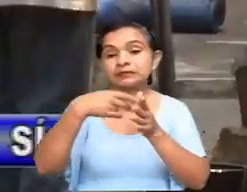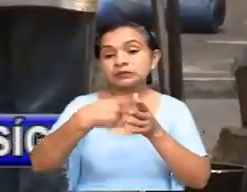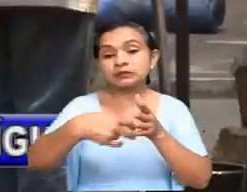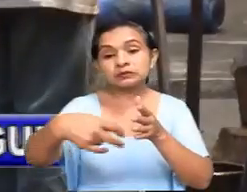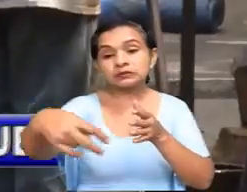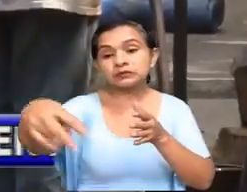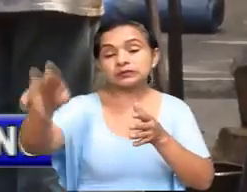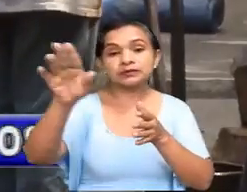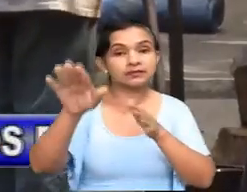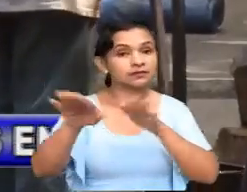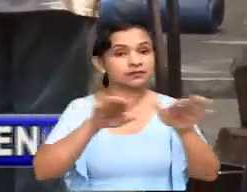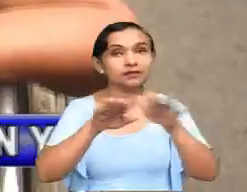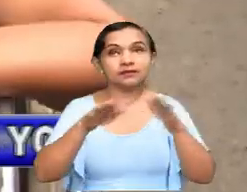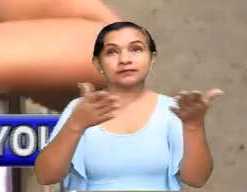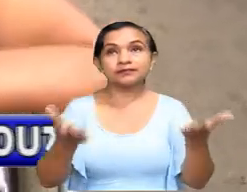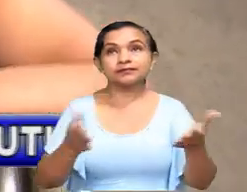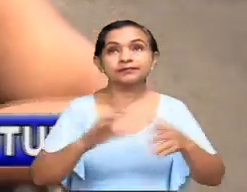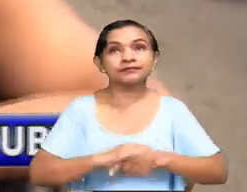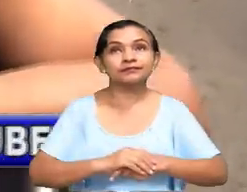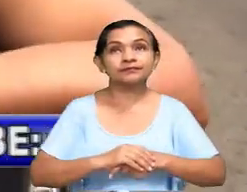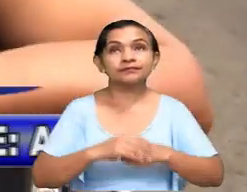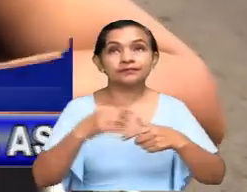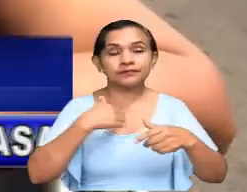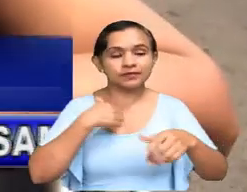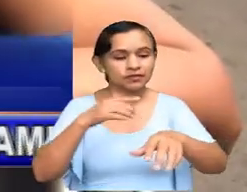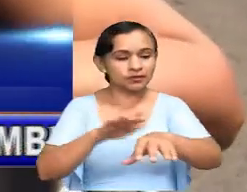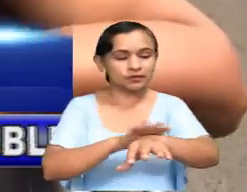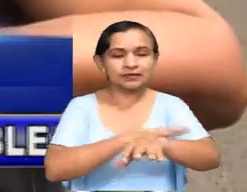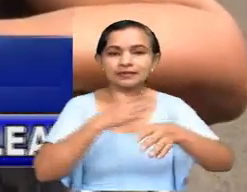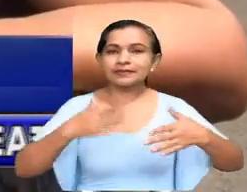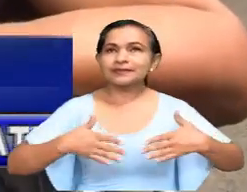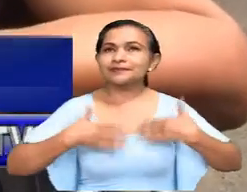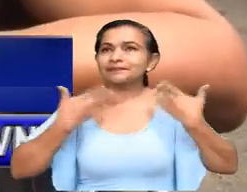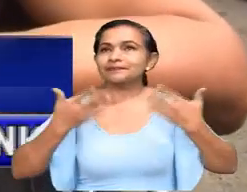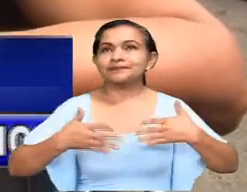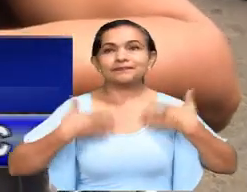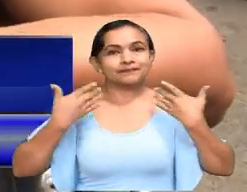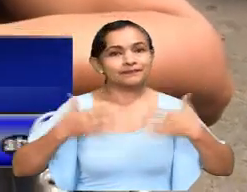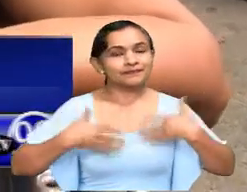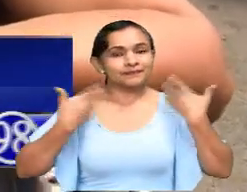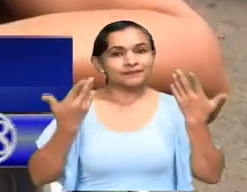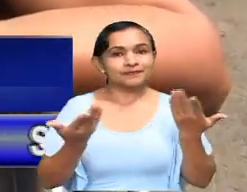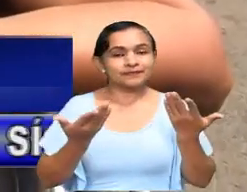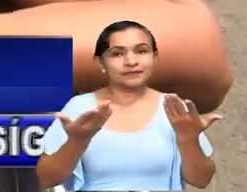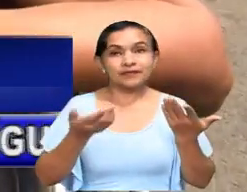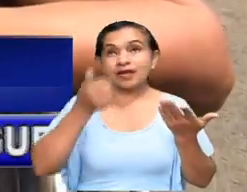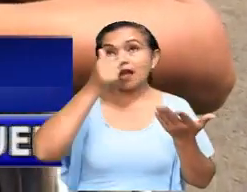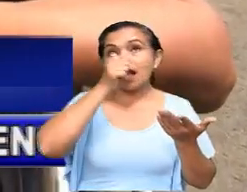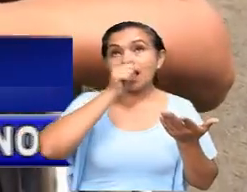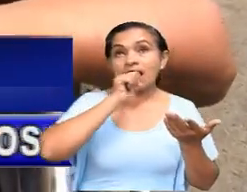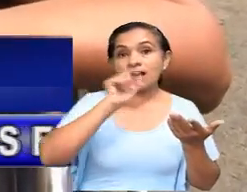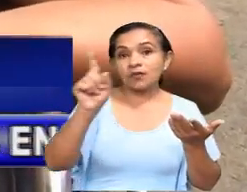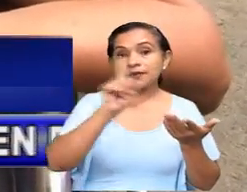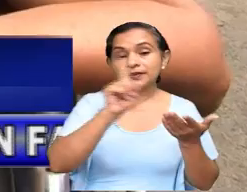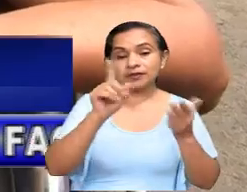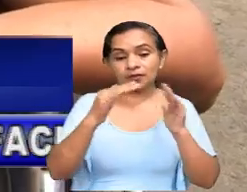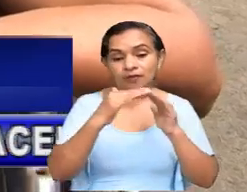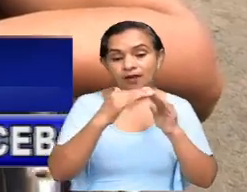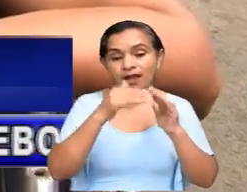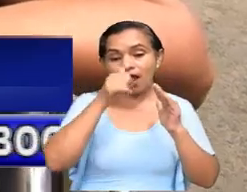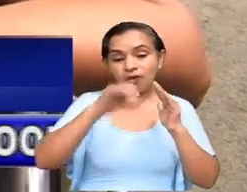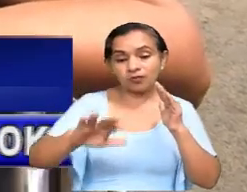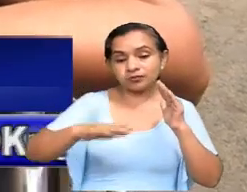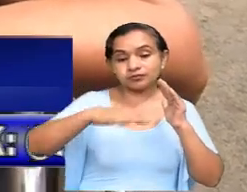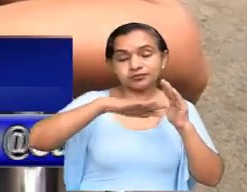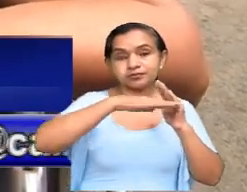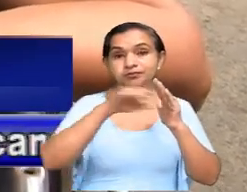fuertes corrientes. Pues me siento alegre y feliz, porque ya no, y el agua ya no lo va a meter dentro de las casas.